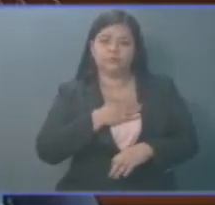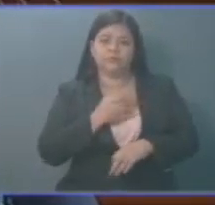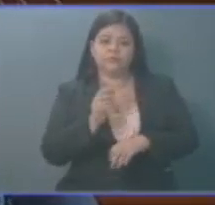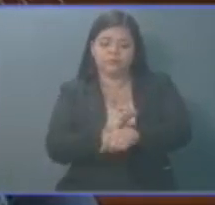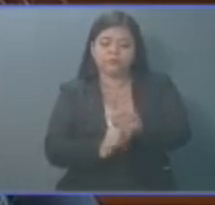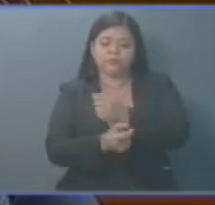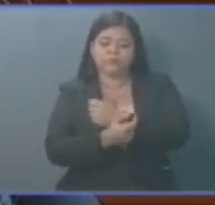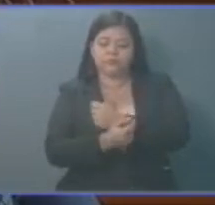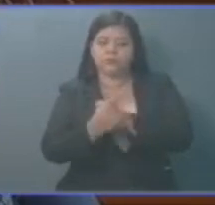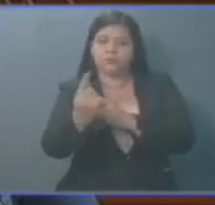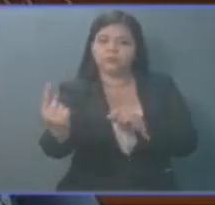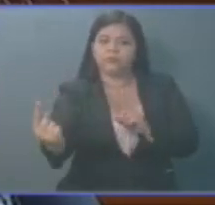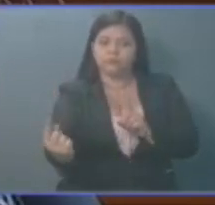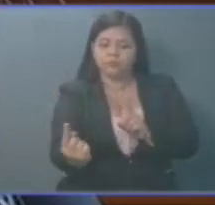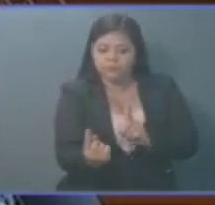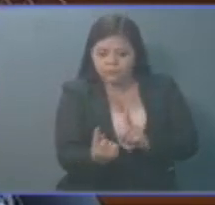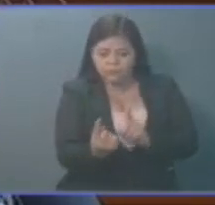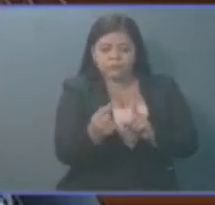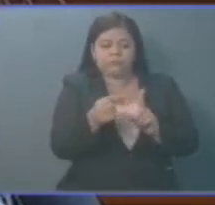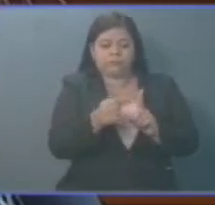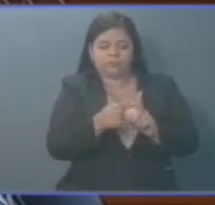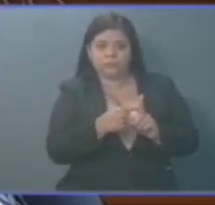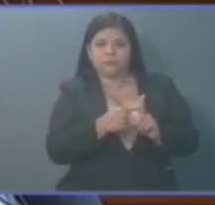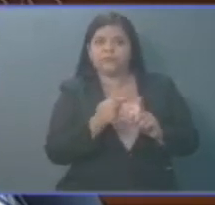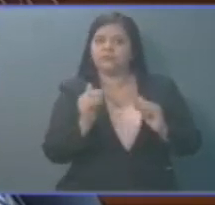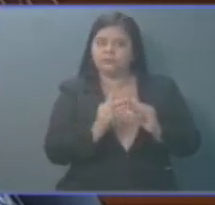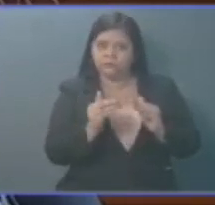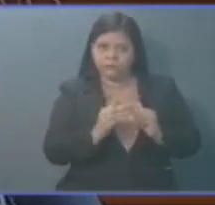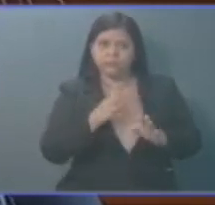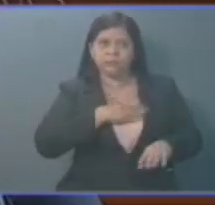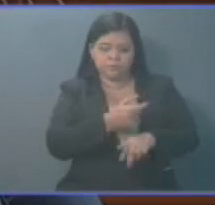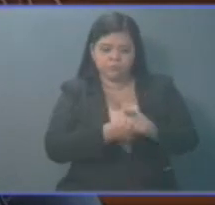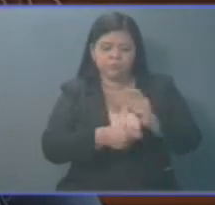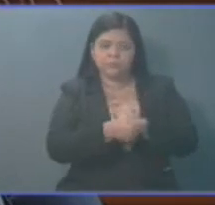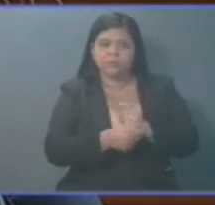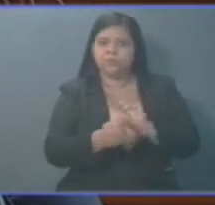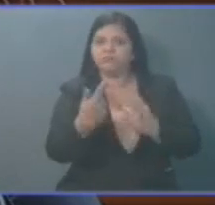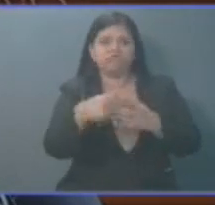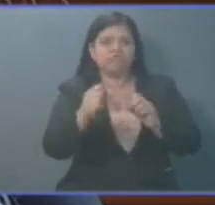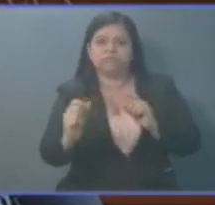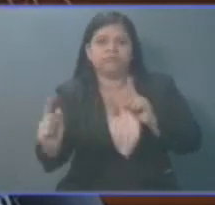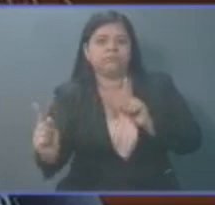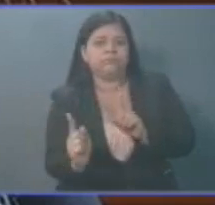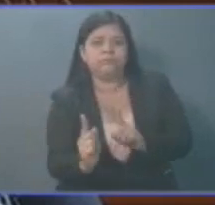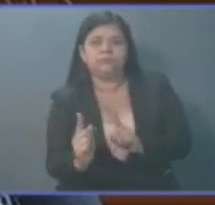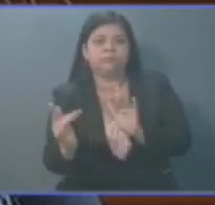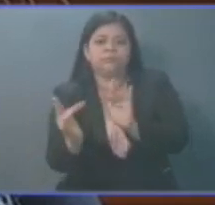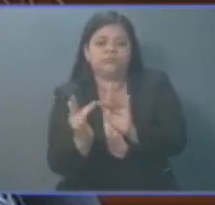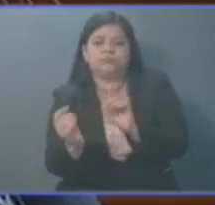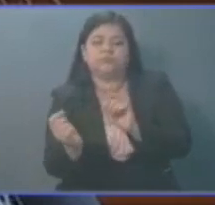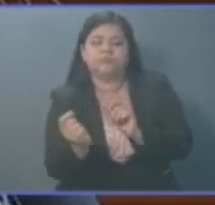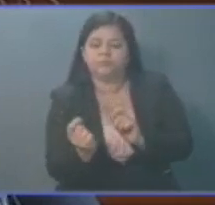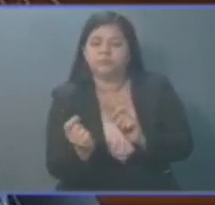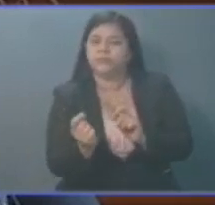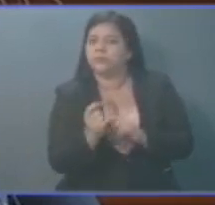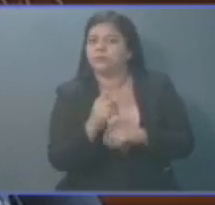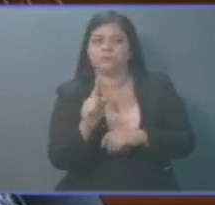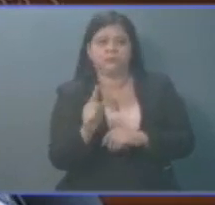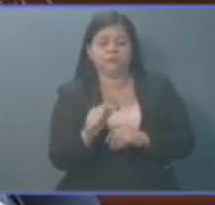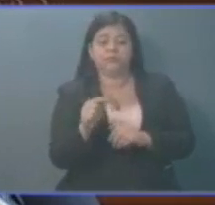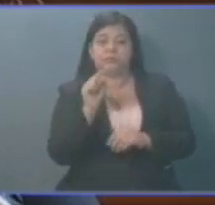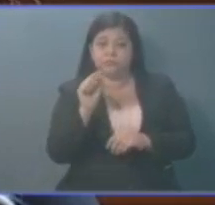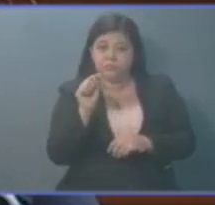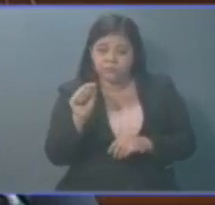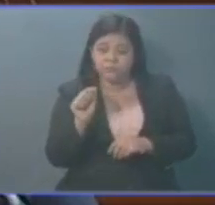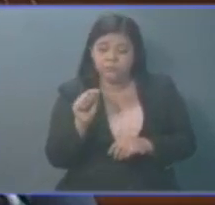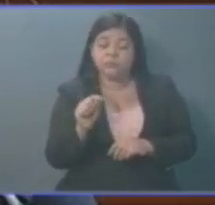pueda acercarse al dispositivo de la víctima. Mencionar también que este dispositivo es multisim, o